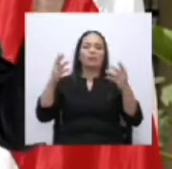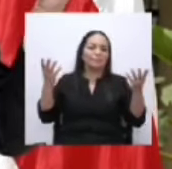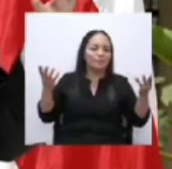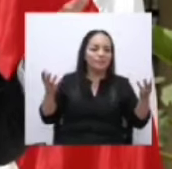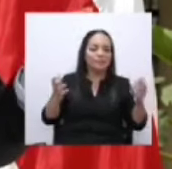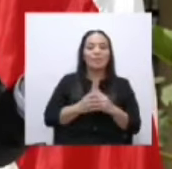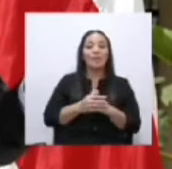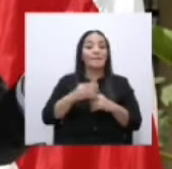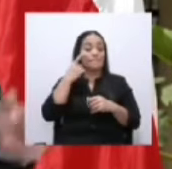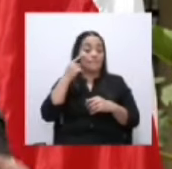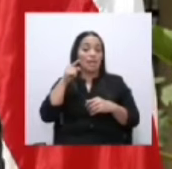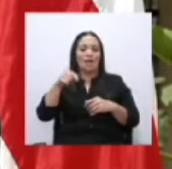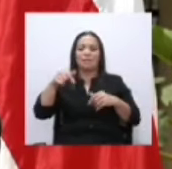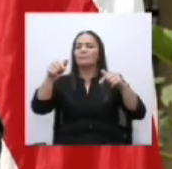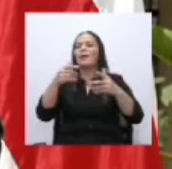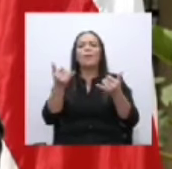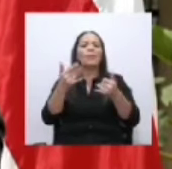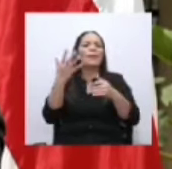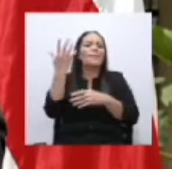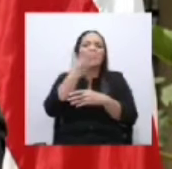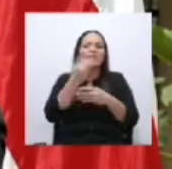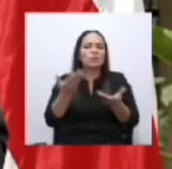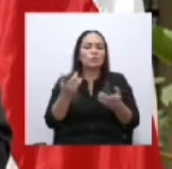es maravilloso,